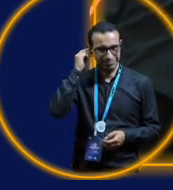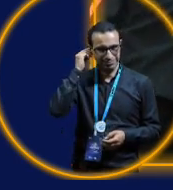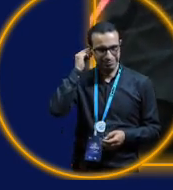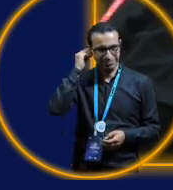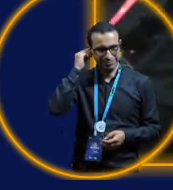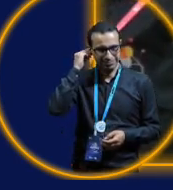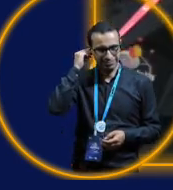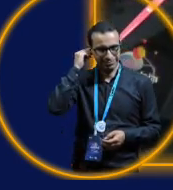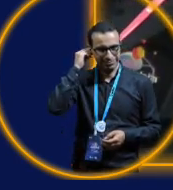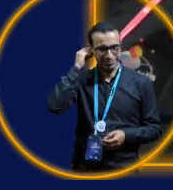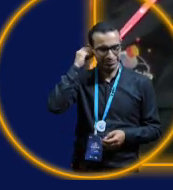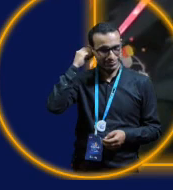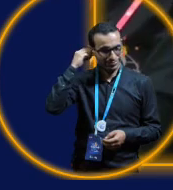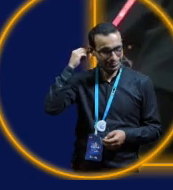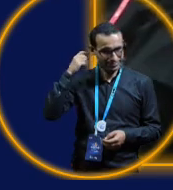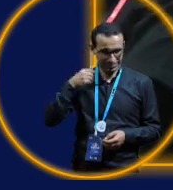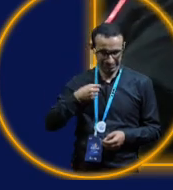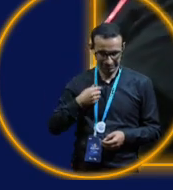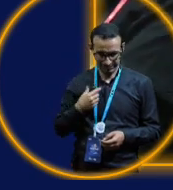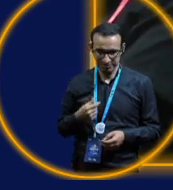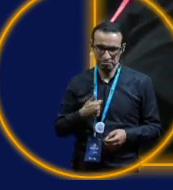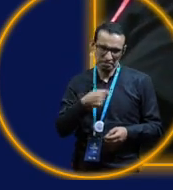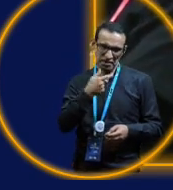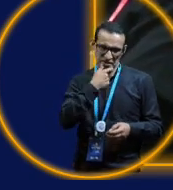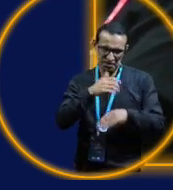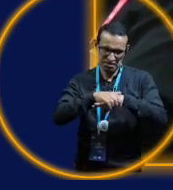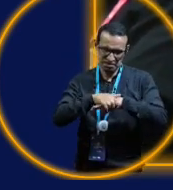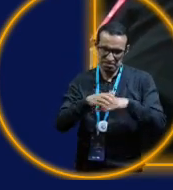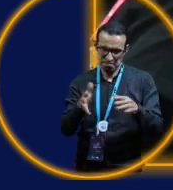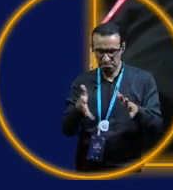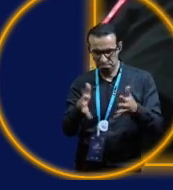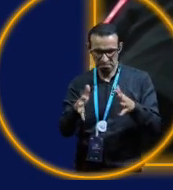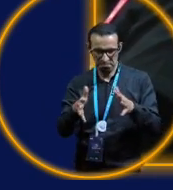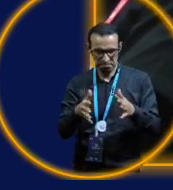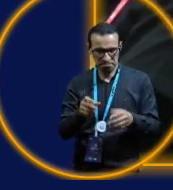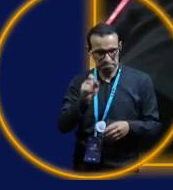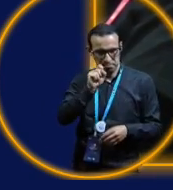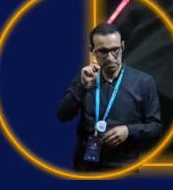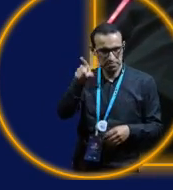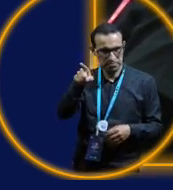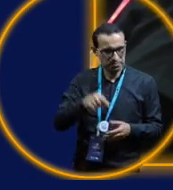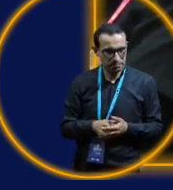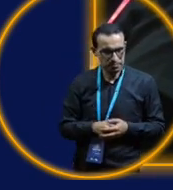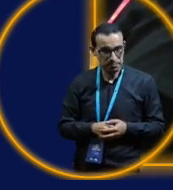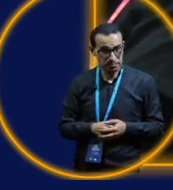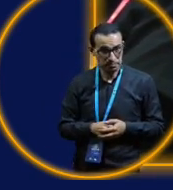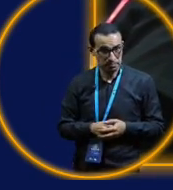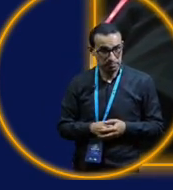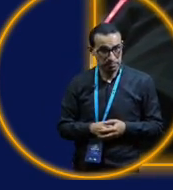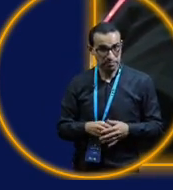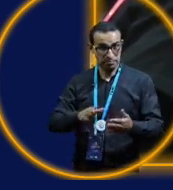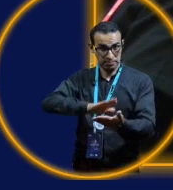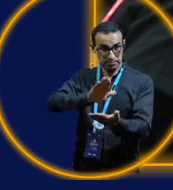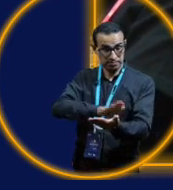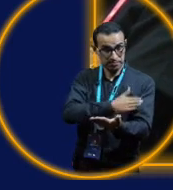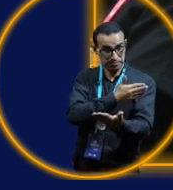Hola i l when you mening part of the songs anding